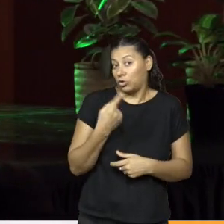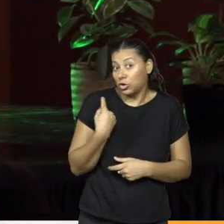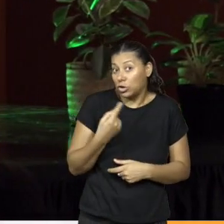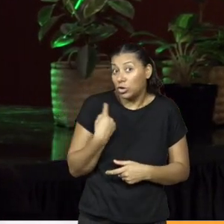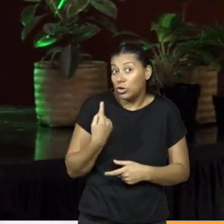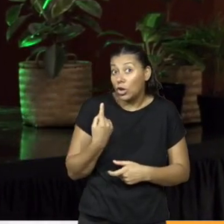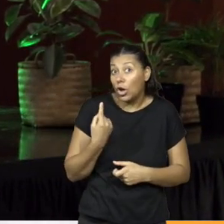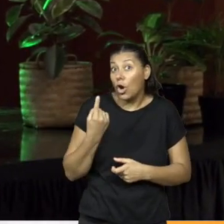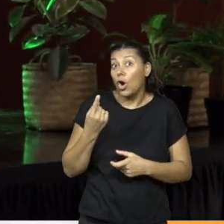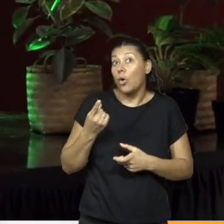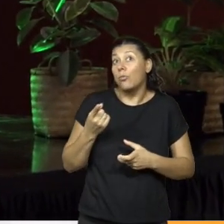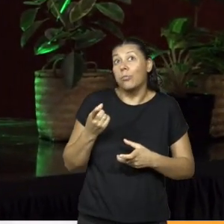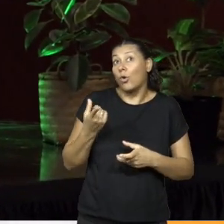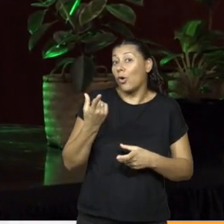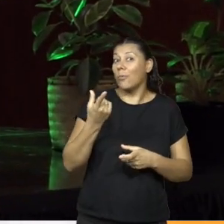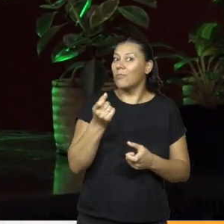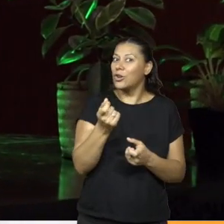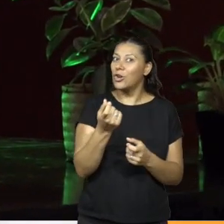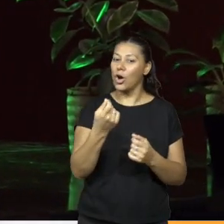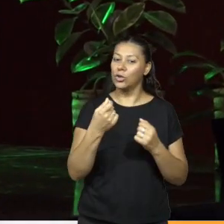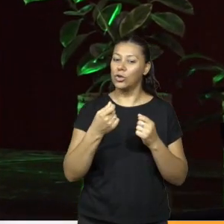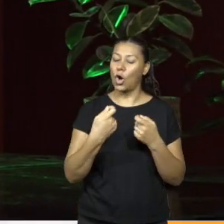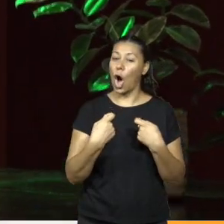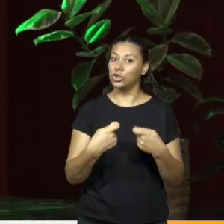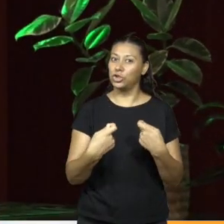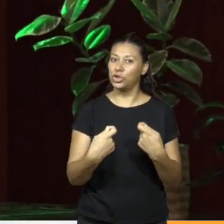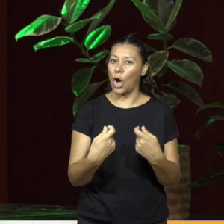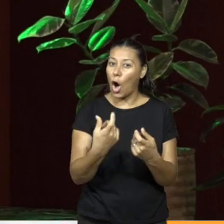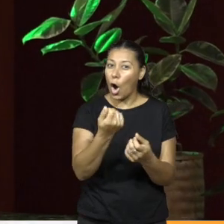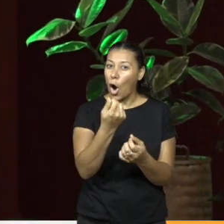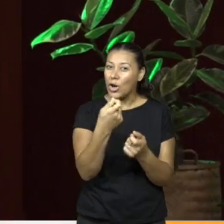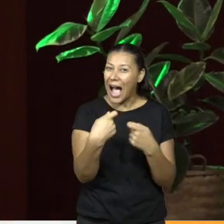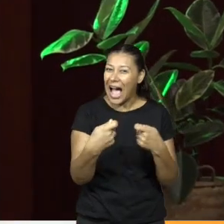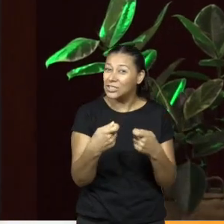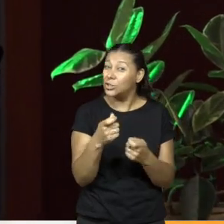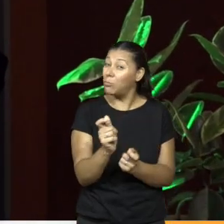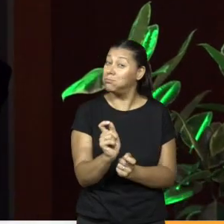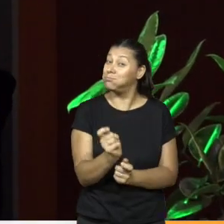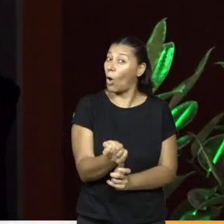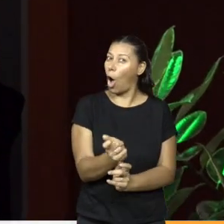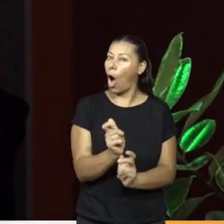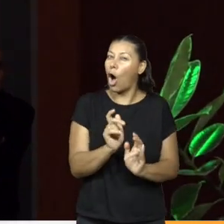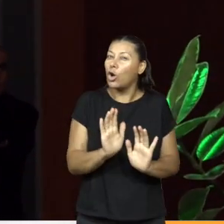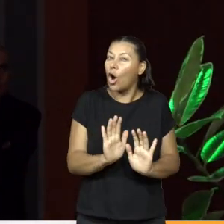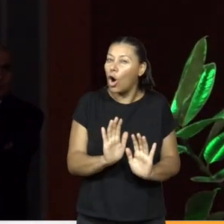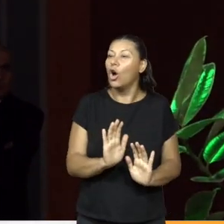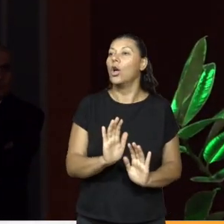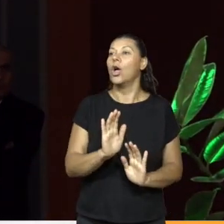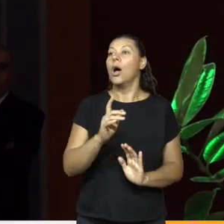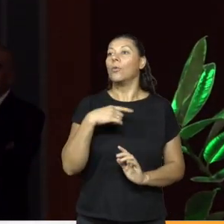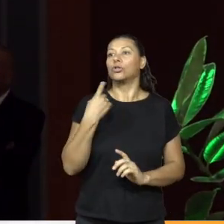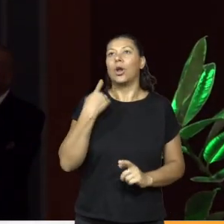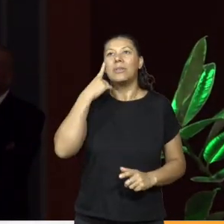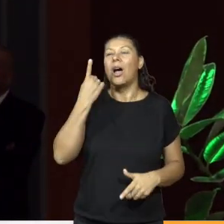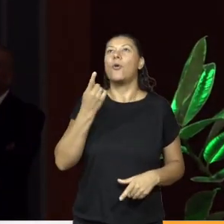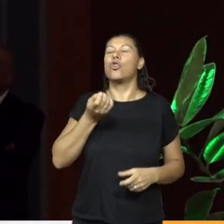hacemos todo a muy bajo costo. De hecho, tenemos un instructivo donde le decimos al municipio cómo puede hacerse un disco de